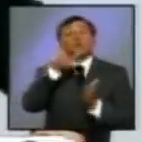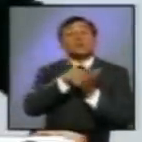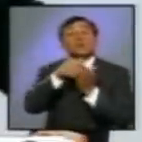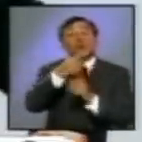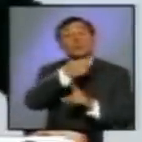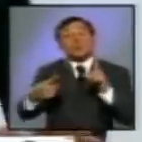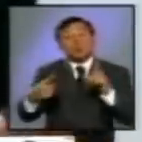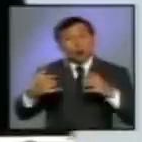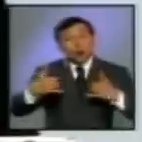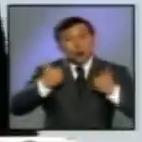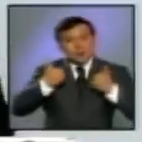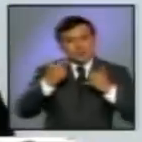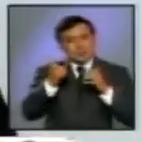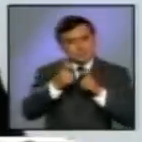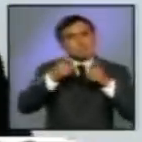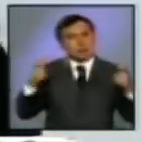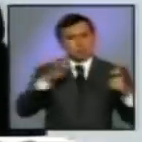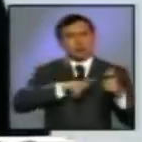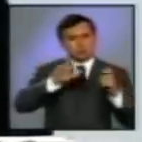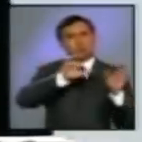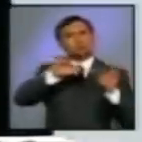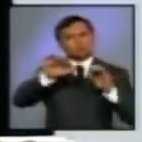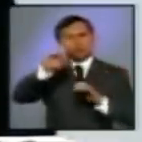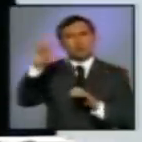tener acceso a la universidad. También me he